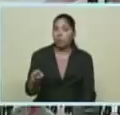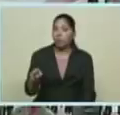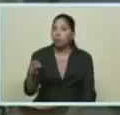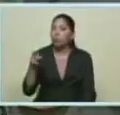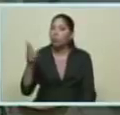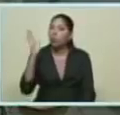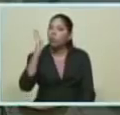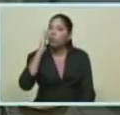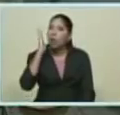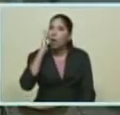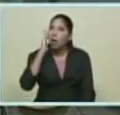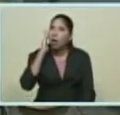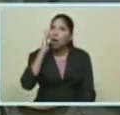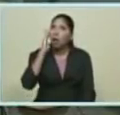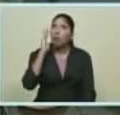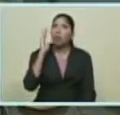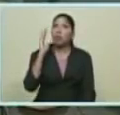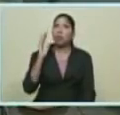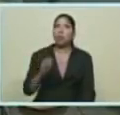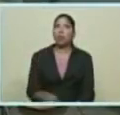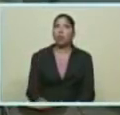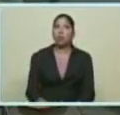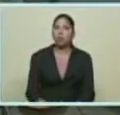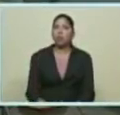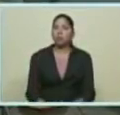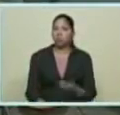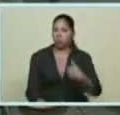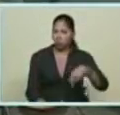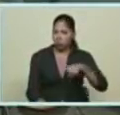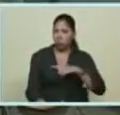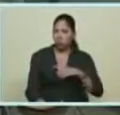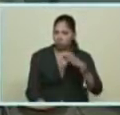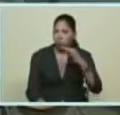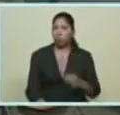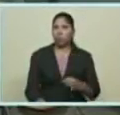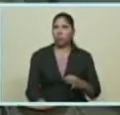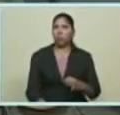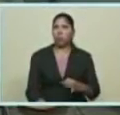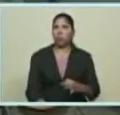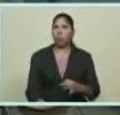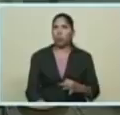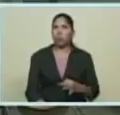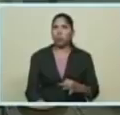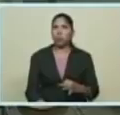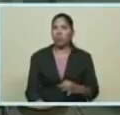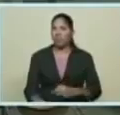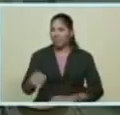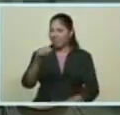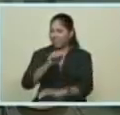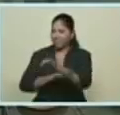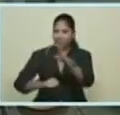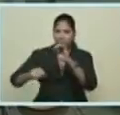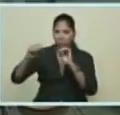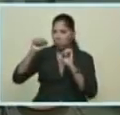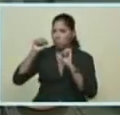saber que estamos obligados a defender ahora con